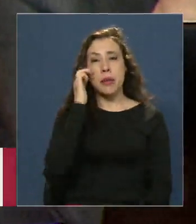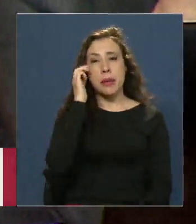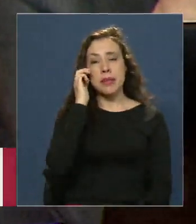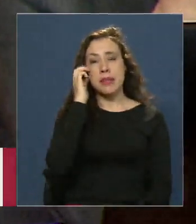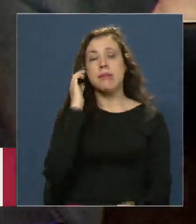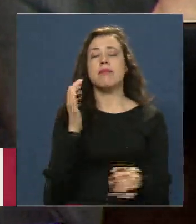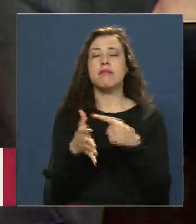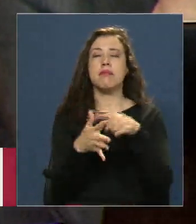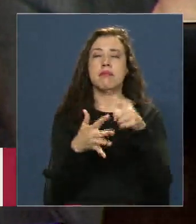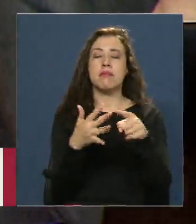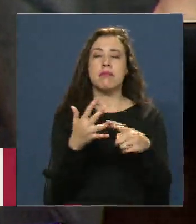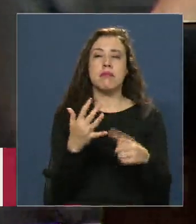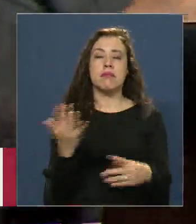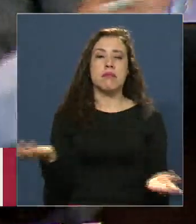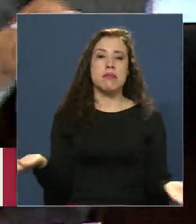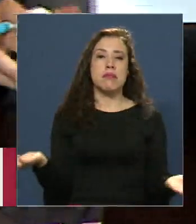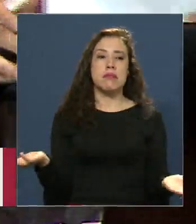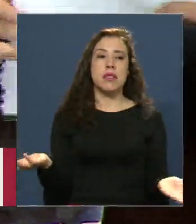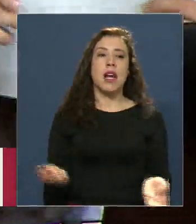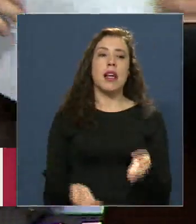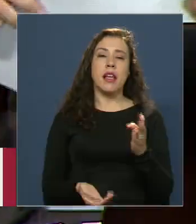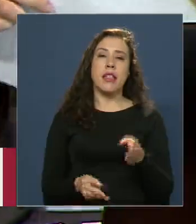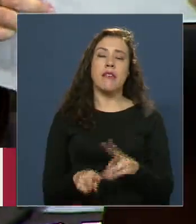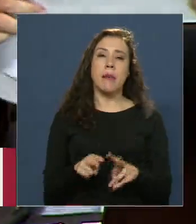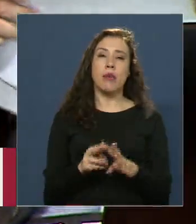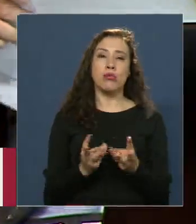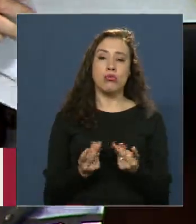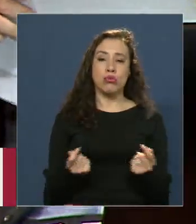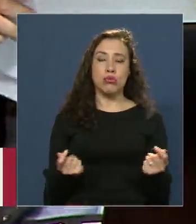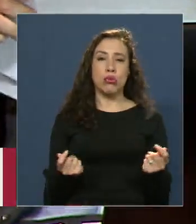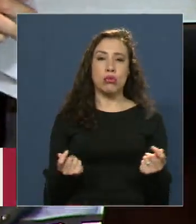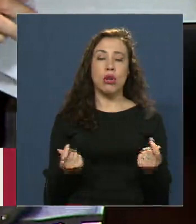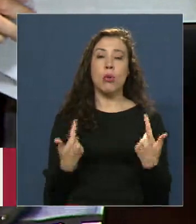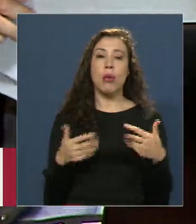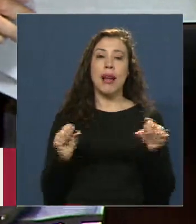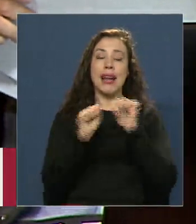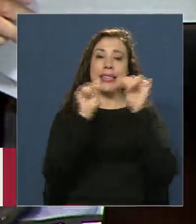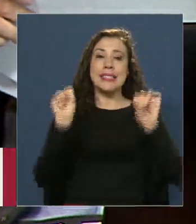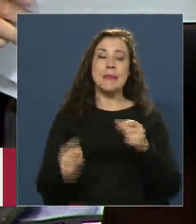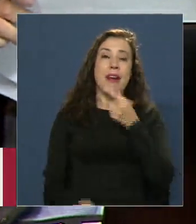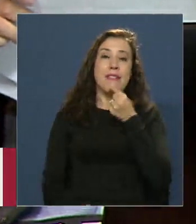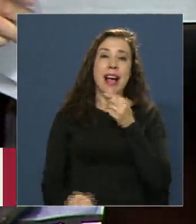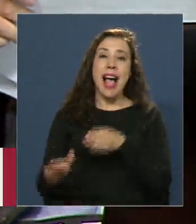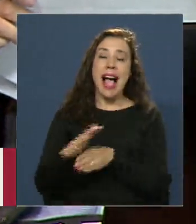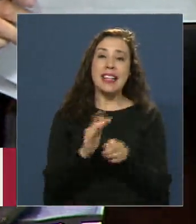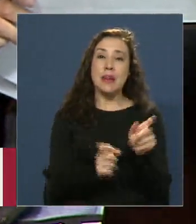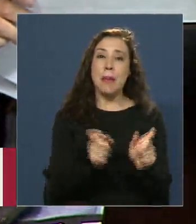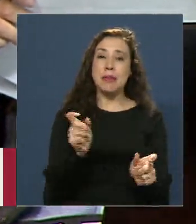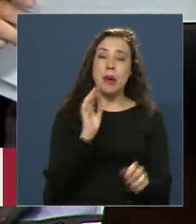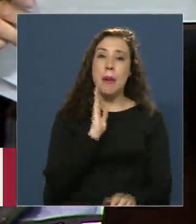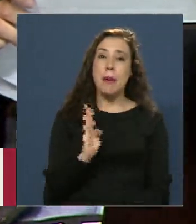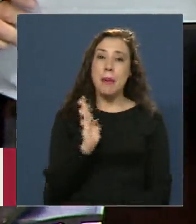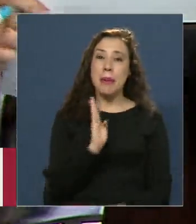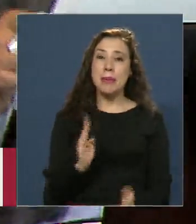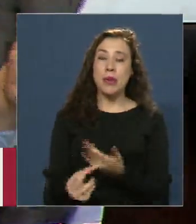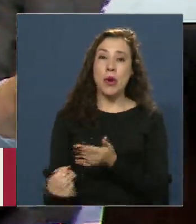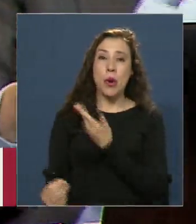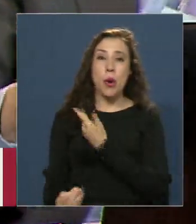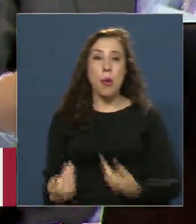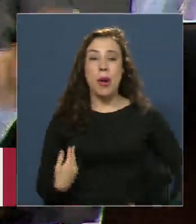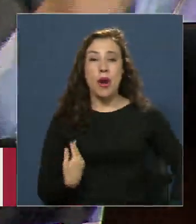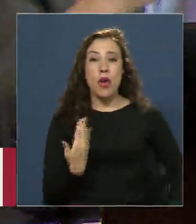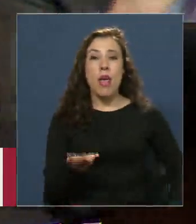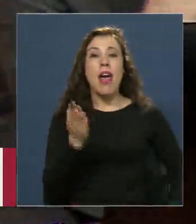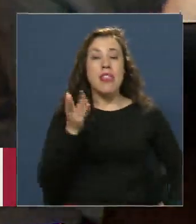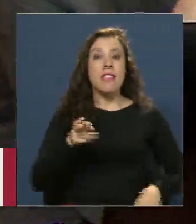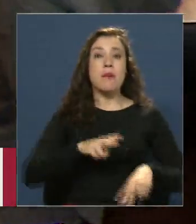y tantas otras que en conjunto debemos ir resolviendo. Cualquier sistema que facilite el acceso a las personas a beneficios sociales es necesario